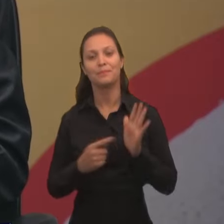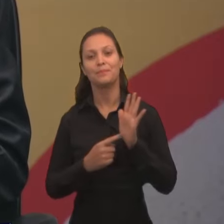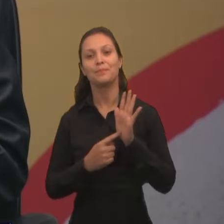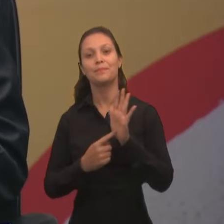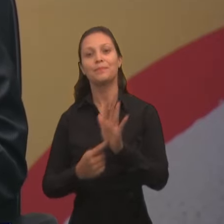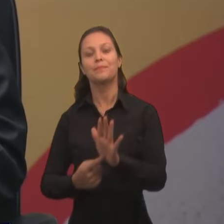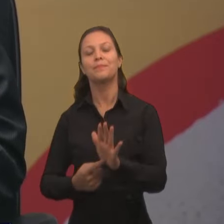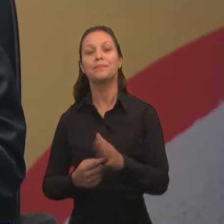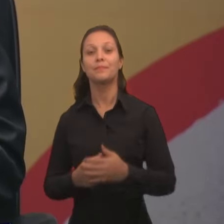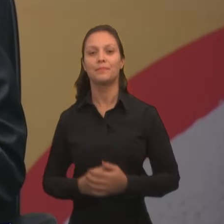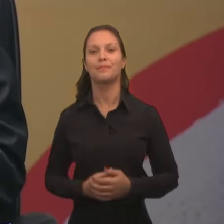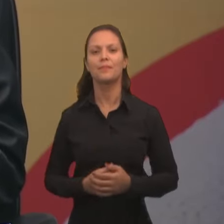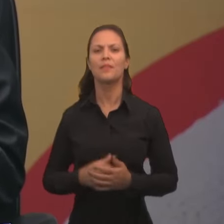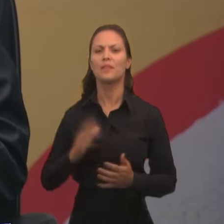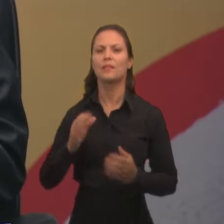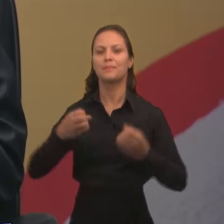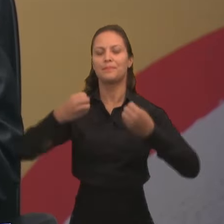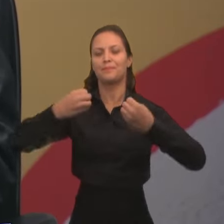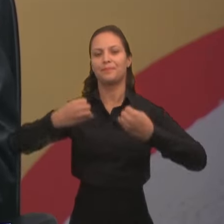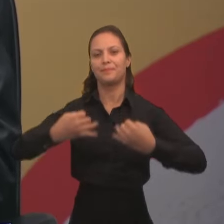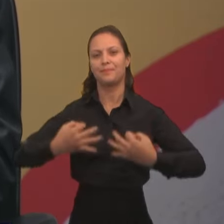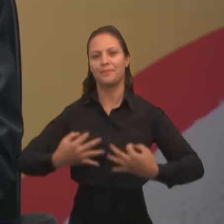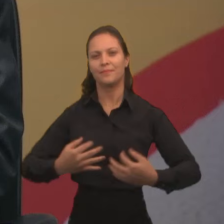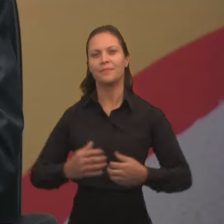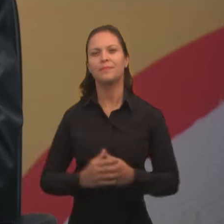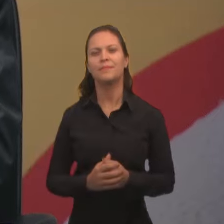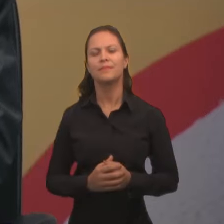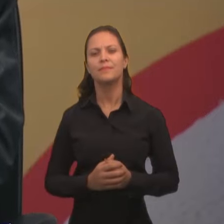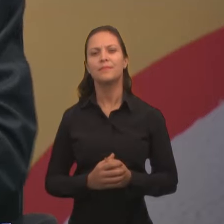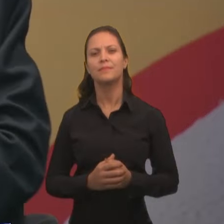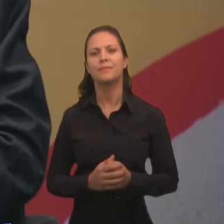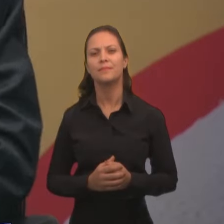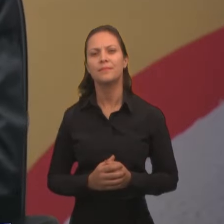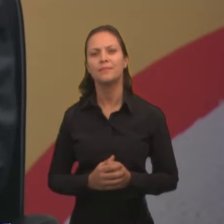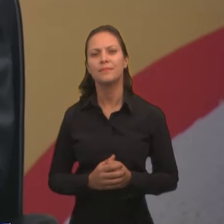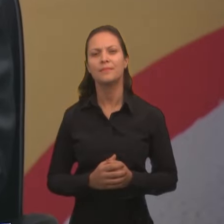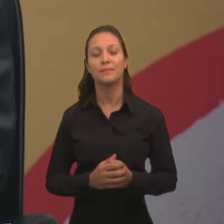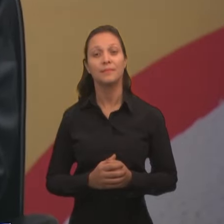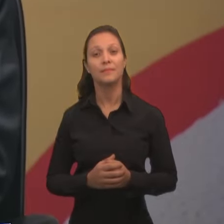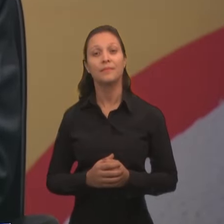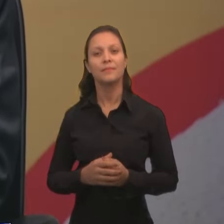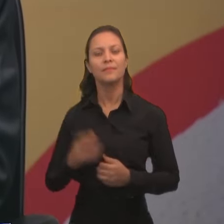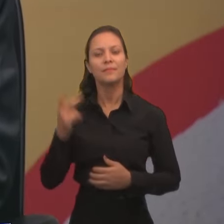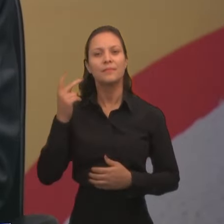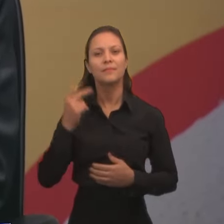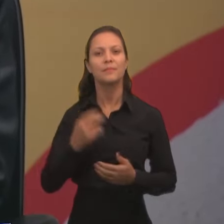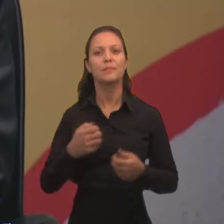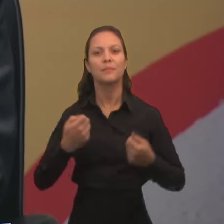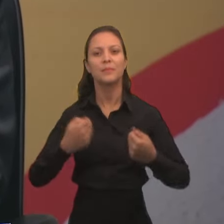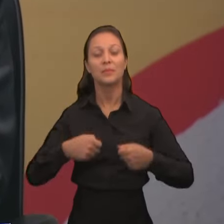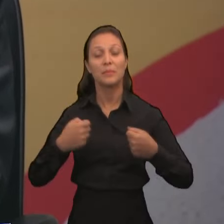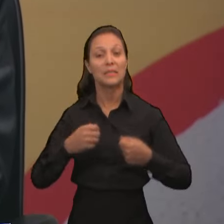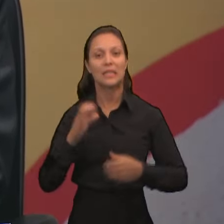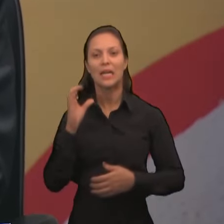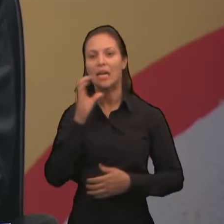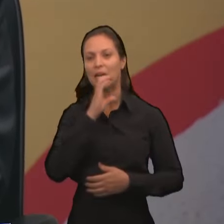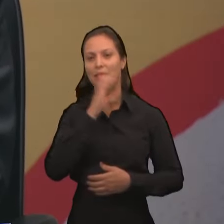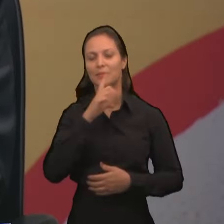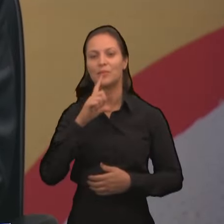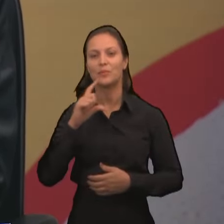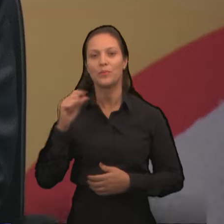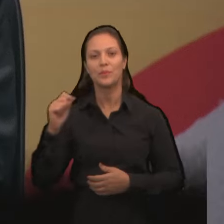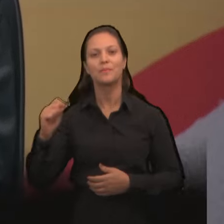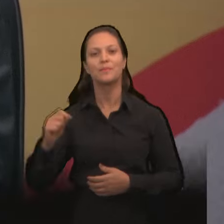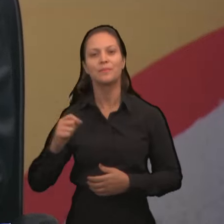voy a comenzar mi presentación. Como expliqué, los colegas tienen el compromiso en San Pablo, voy a tener que salir a las